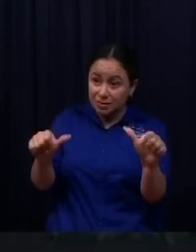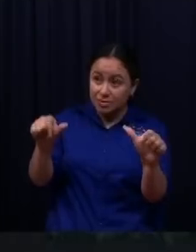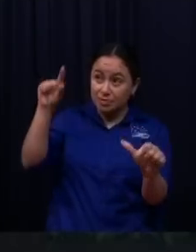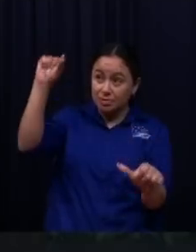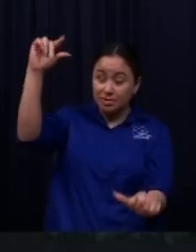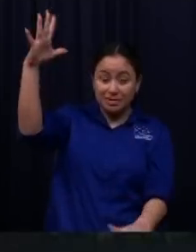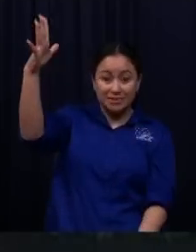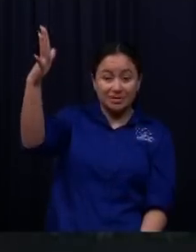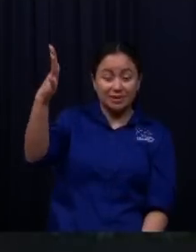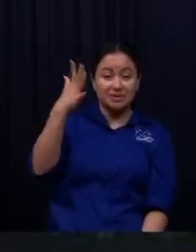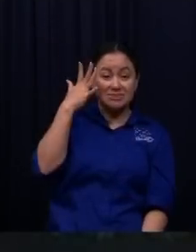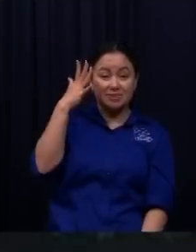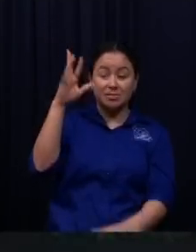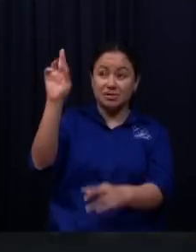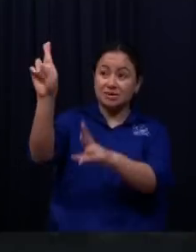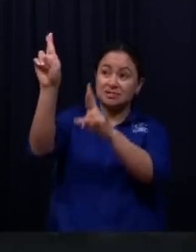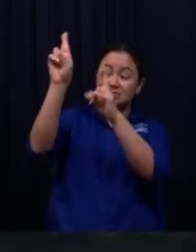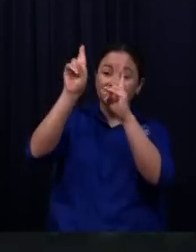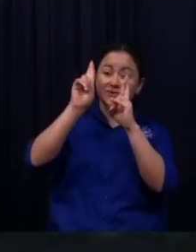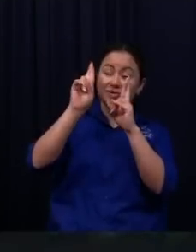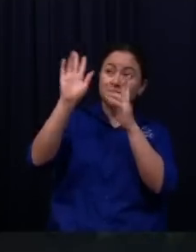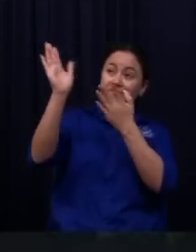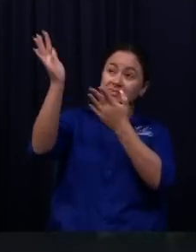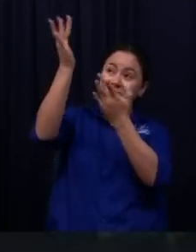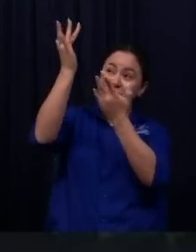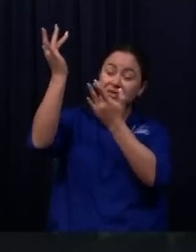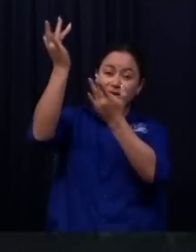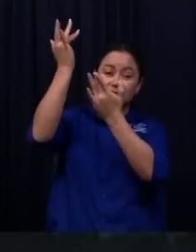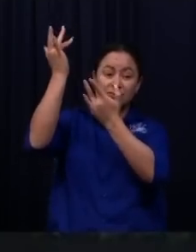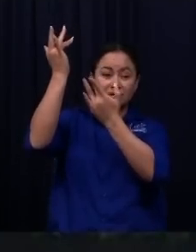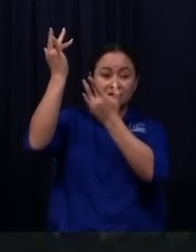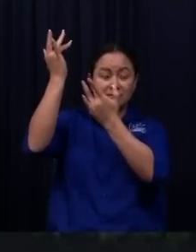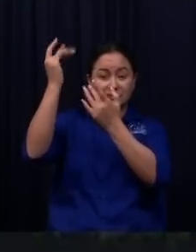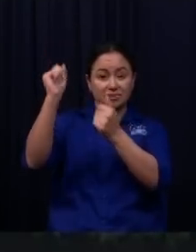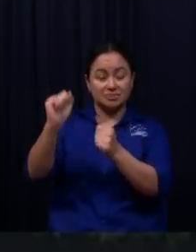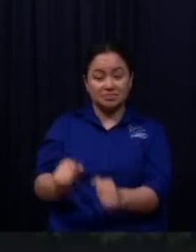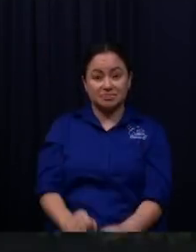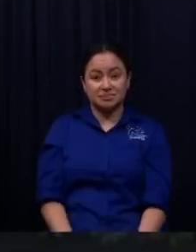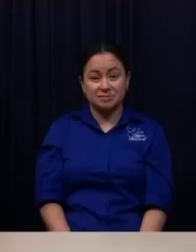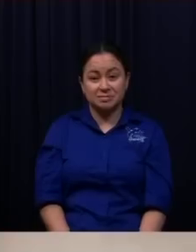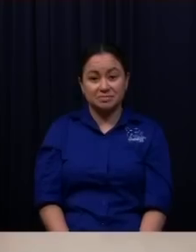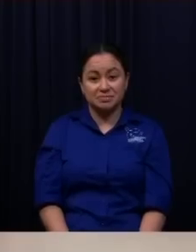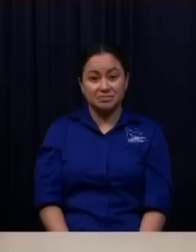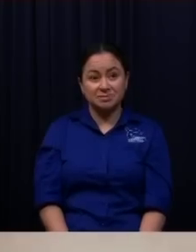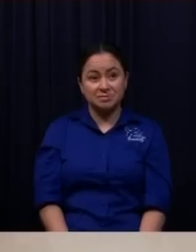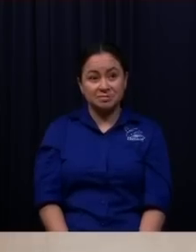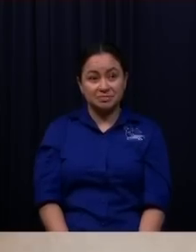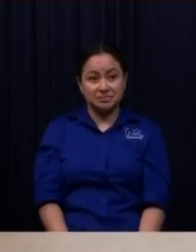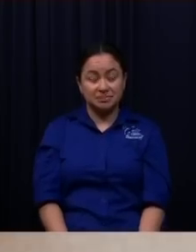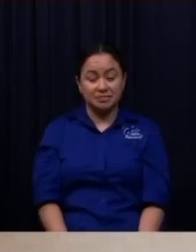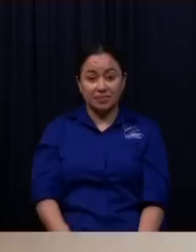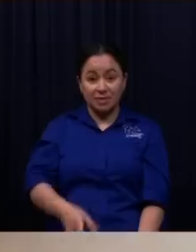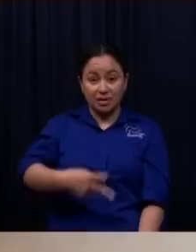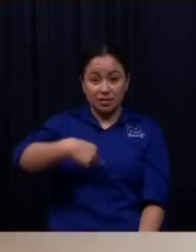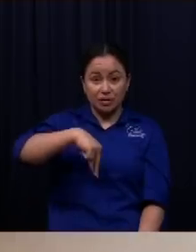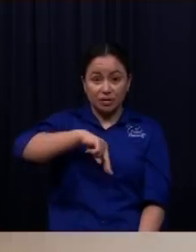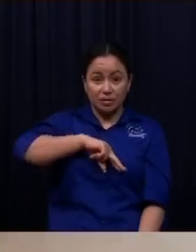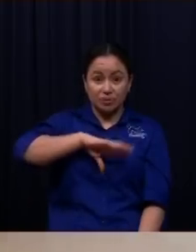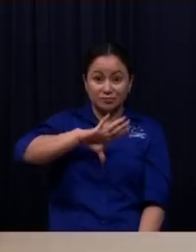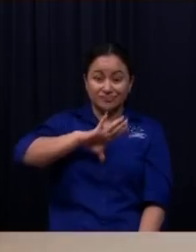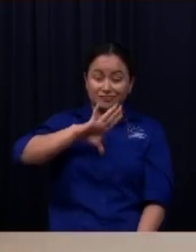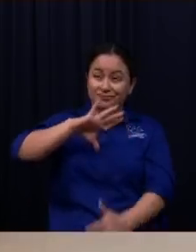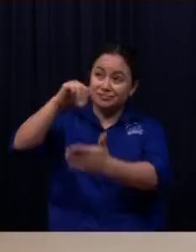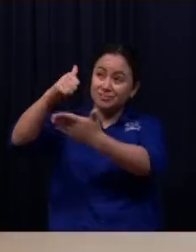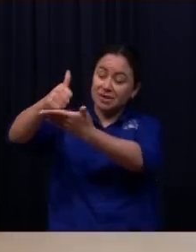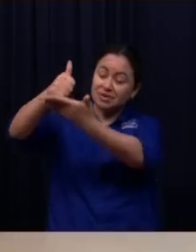para que recibamos misericordia y hallemos gracia para la ayuda oportuna. Me gusta más la